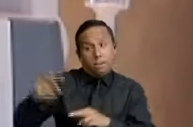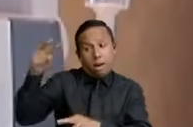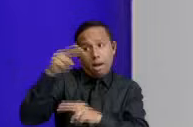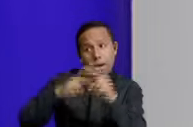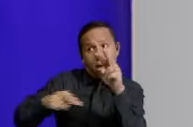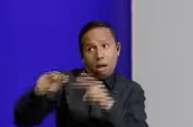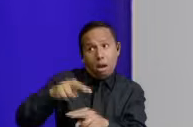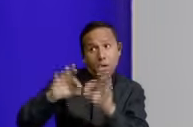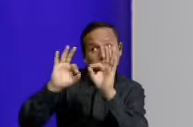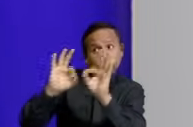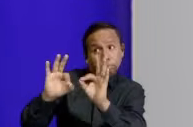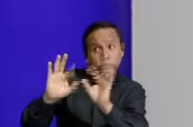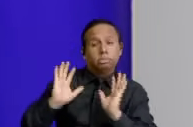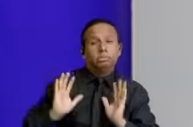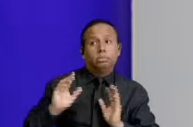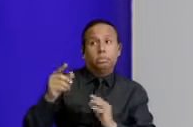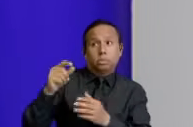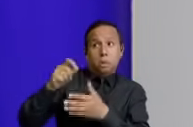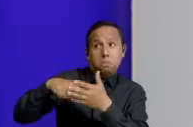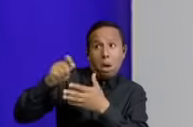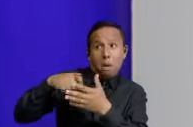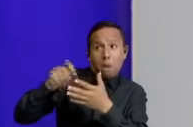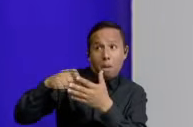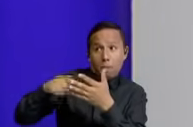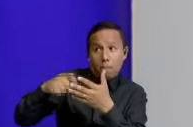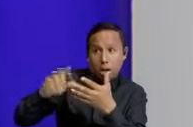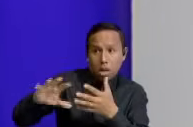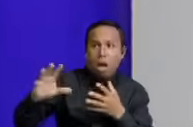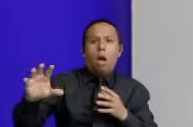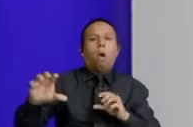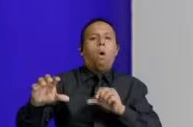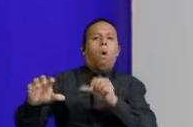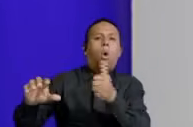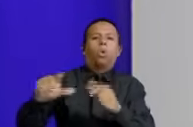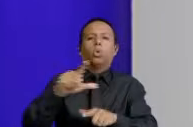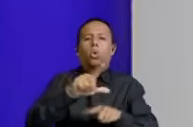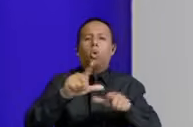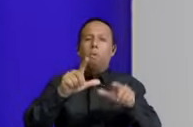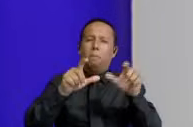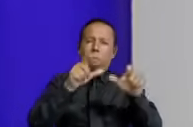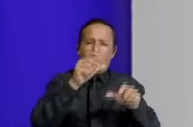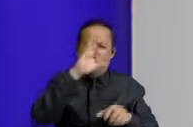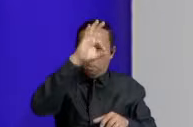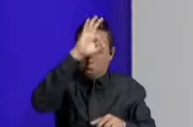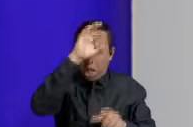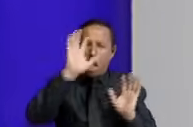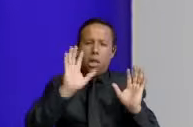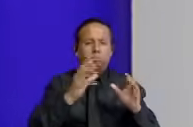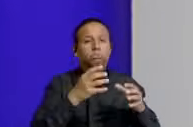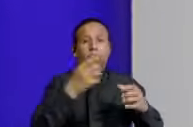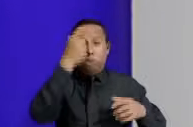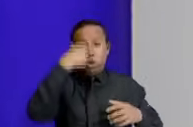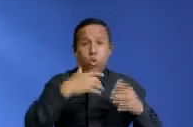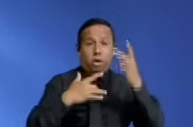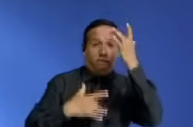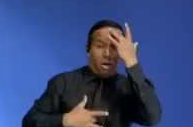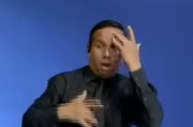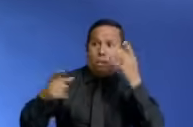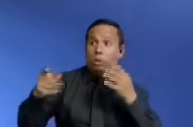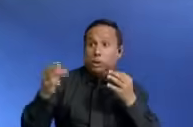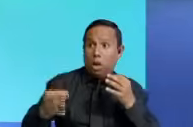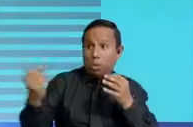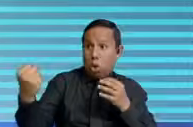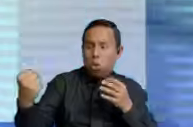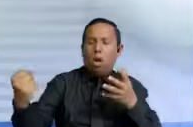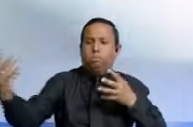trasplante que son los que se trasplantan finalmente en otras instituciones incluso de la República de salud e instituciones privadas